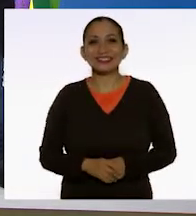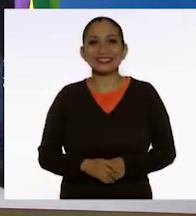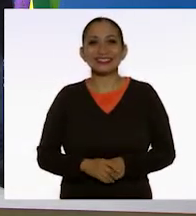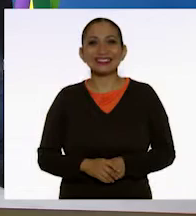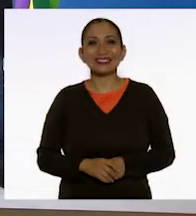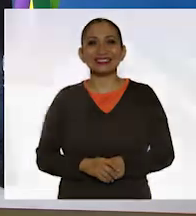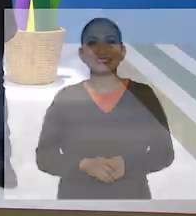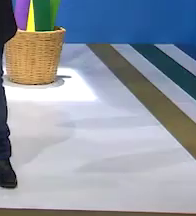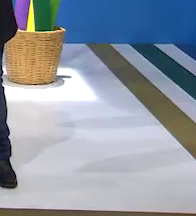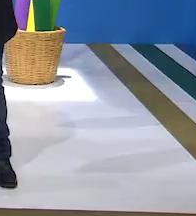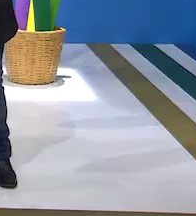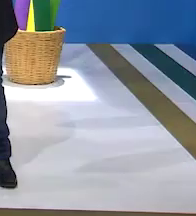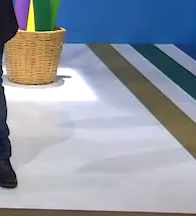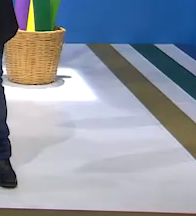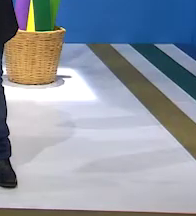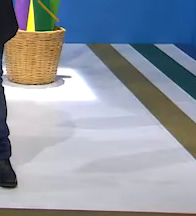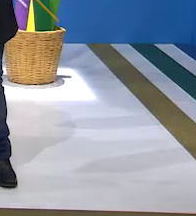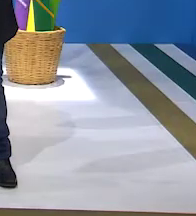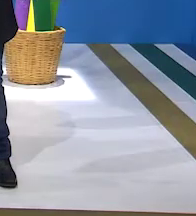comenzamos?